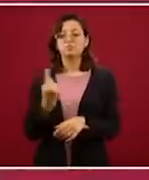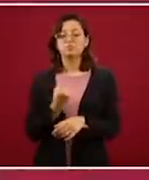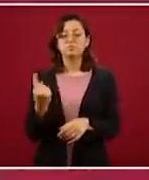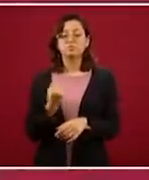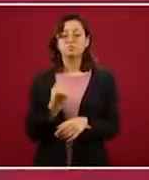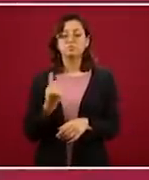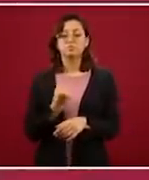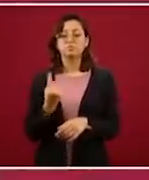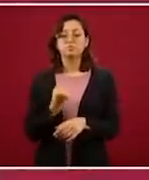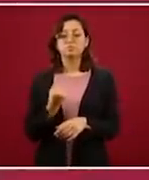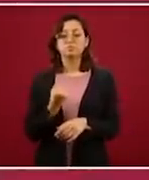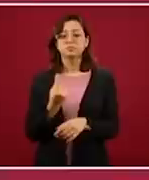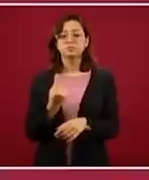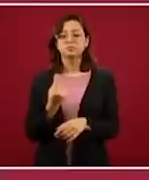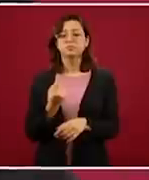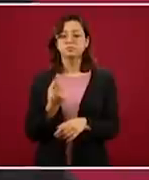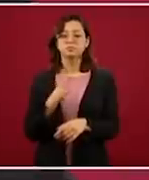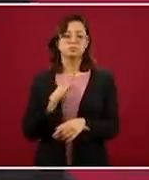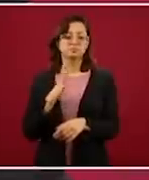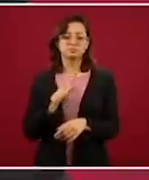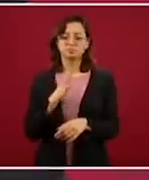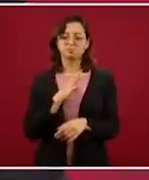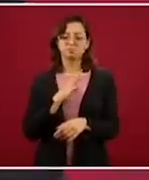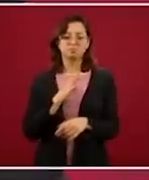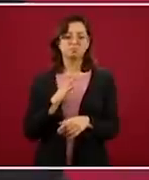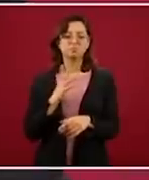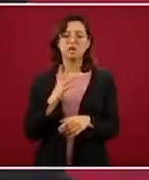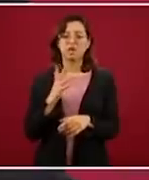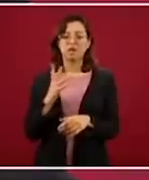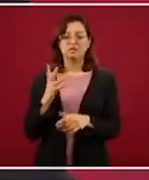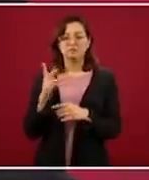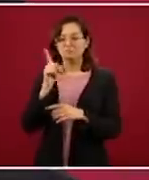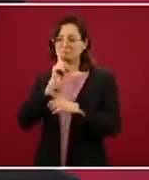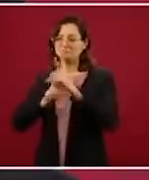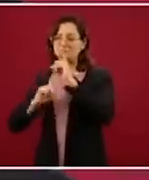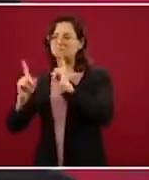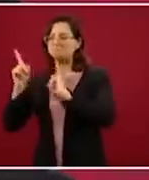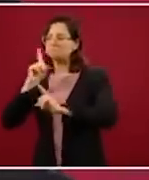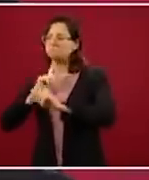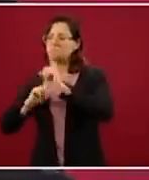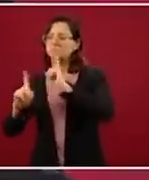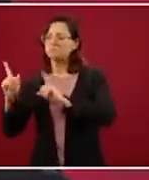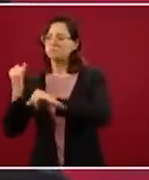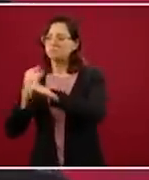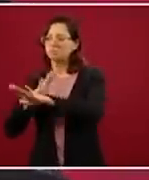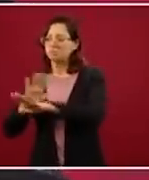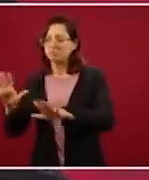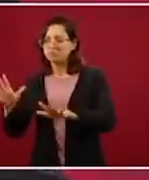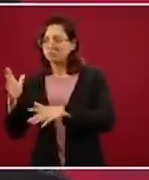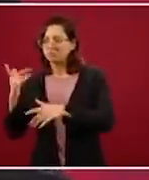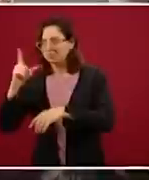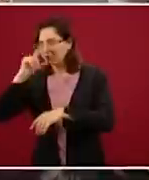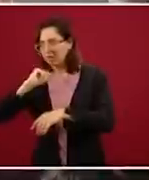hay, sí, desinformación, falta de información.